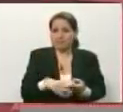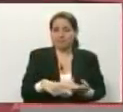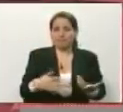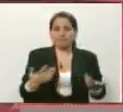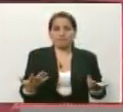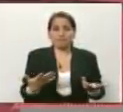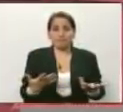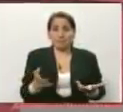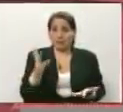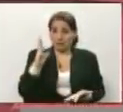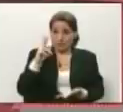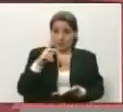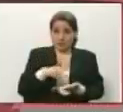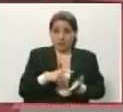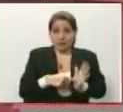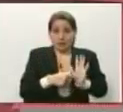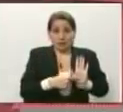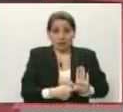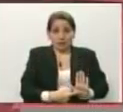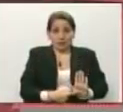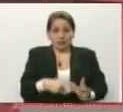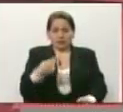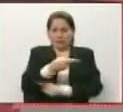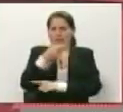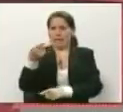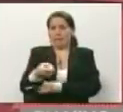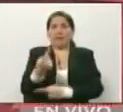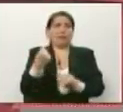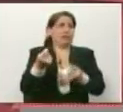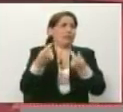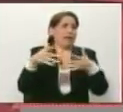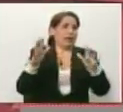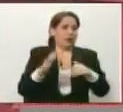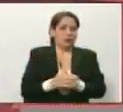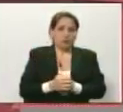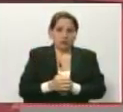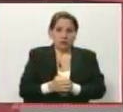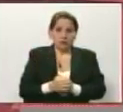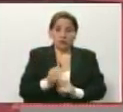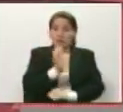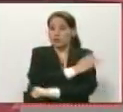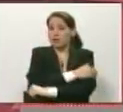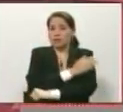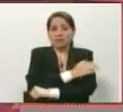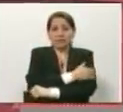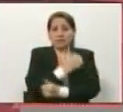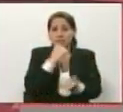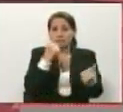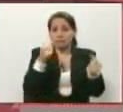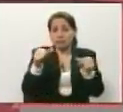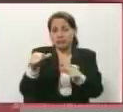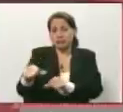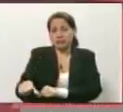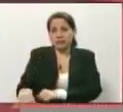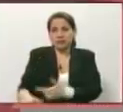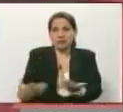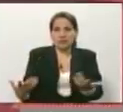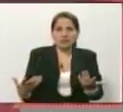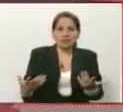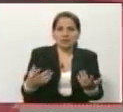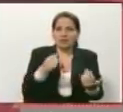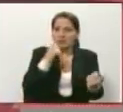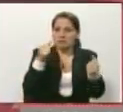de presencia, de mando. Por eso su oposición está como está. Cada vez que puede levantar un fantoche de